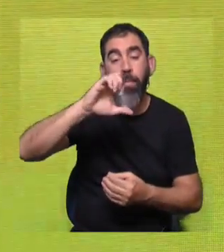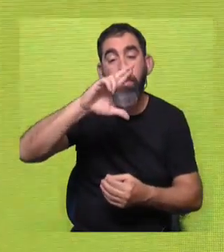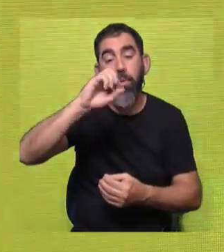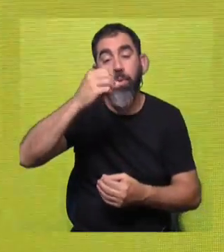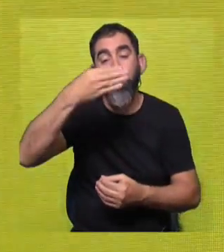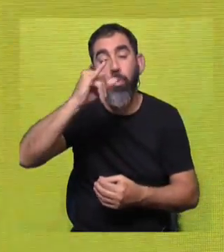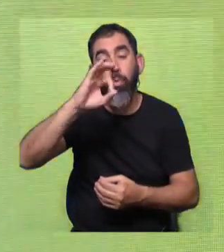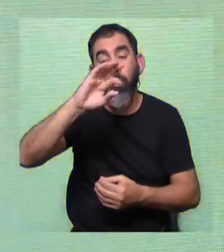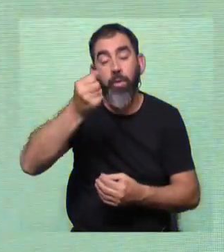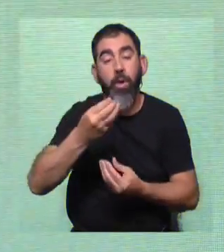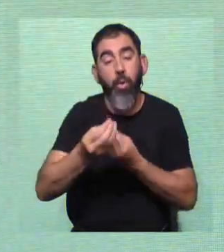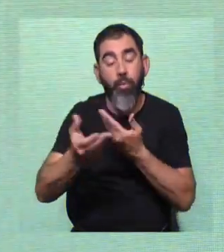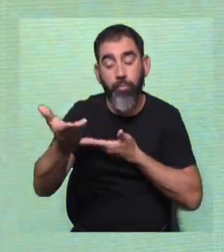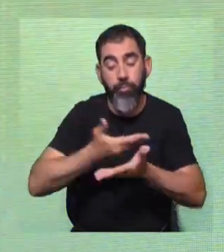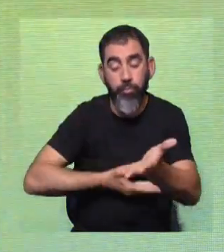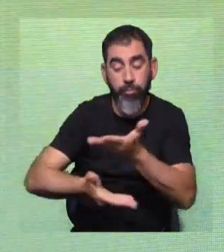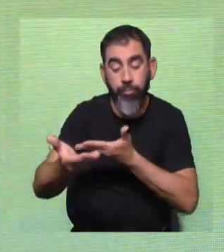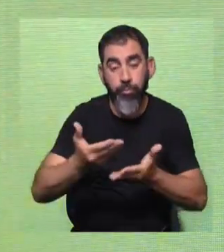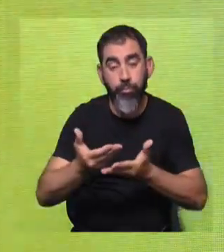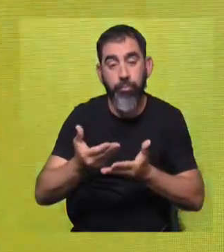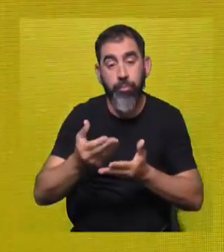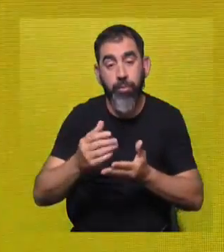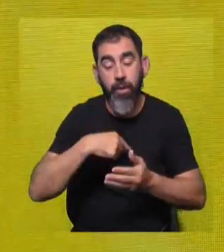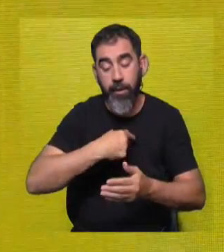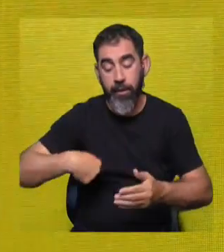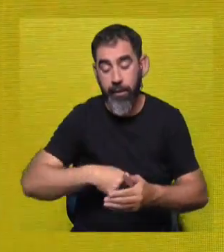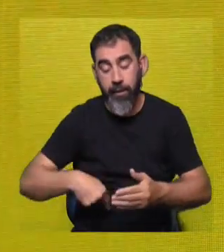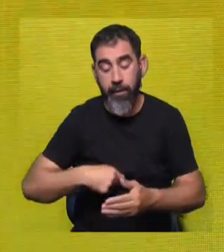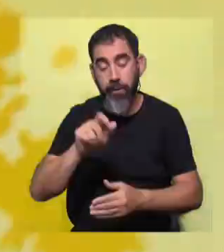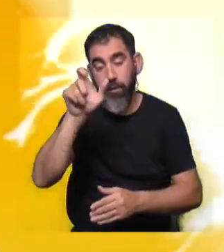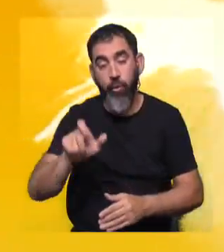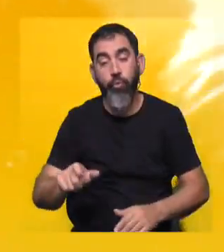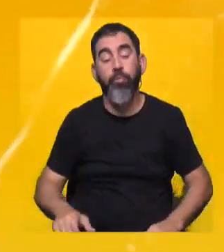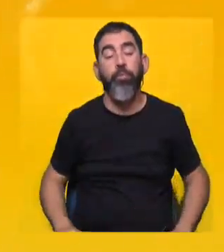justamente estos nutrientes con la microbiota intestinal. Lo vemos.